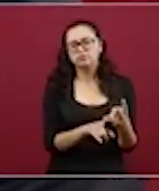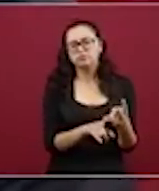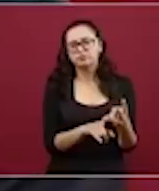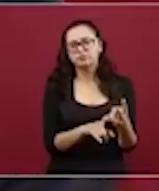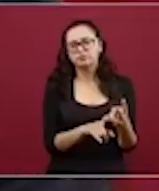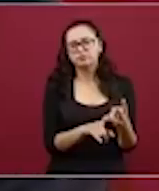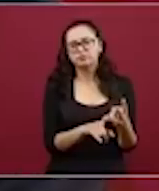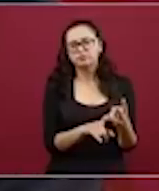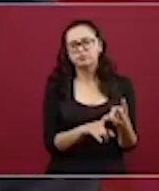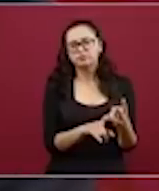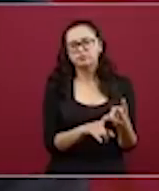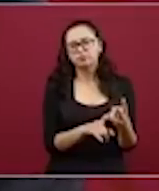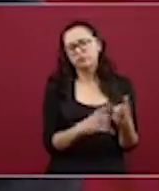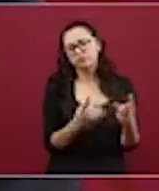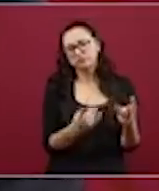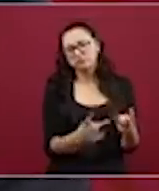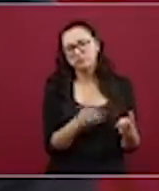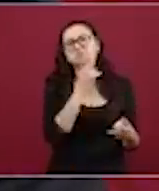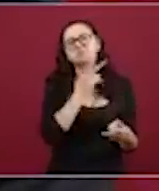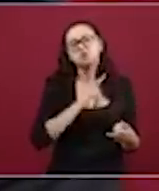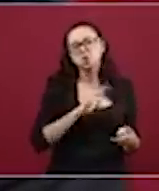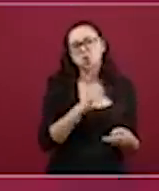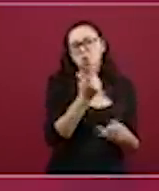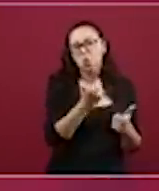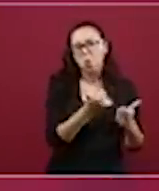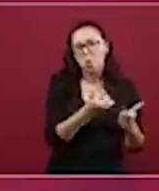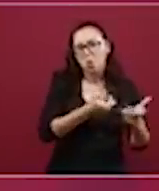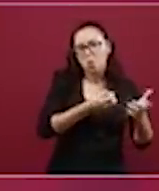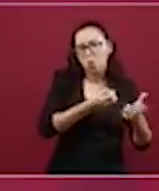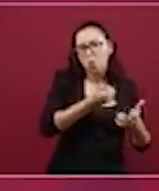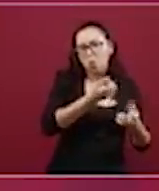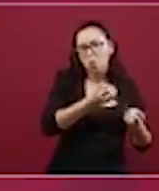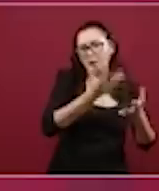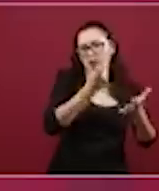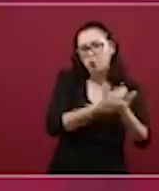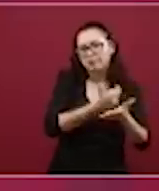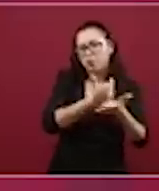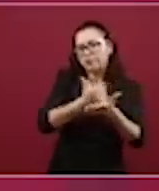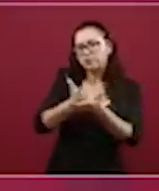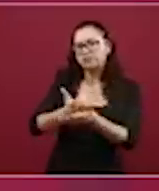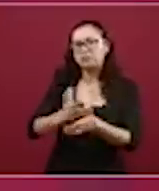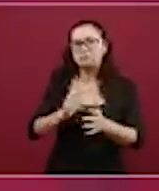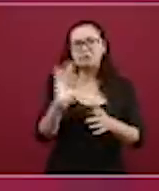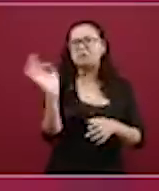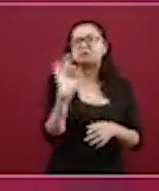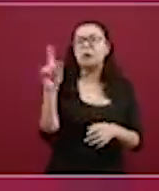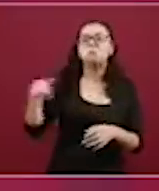tiene que ver con los precios del petróleo, o sea,